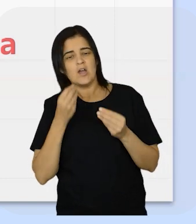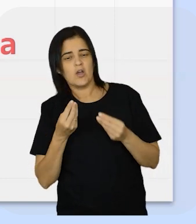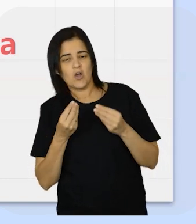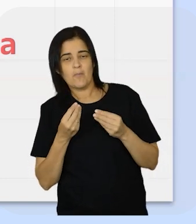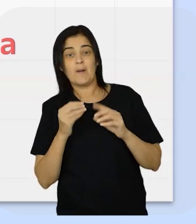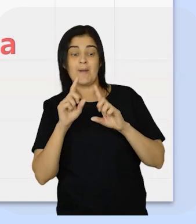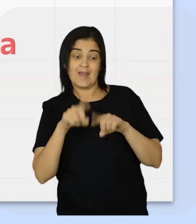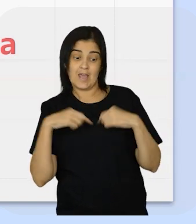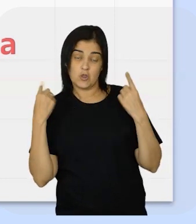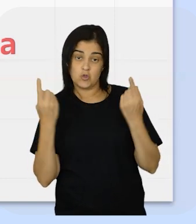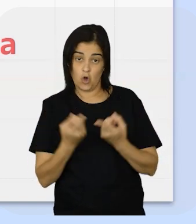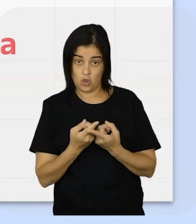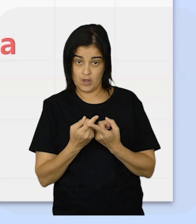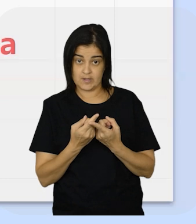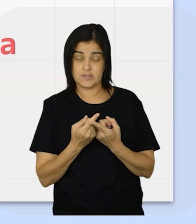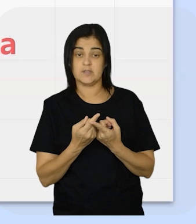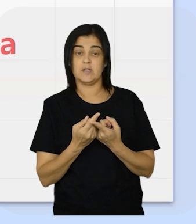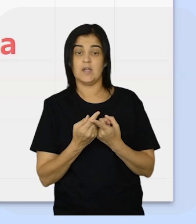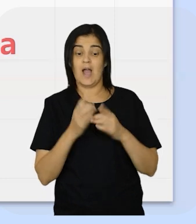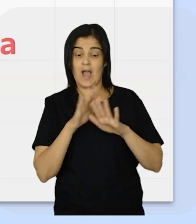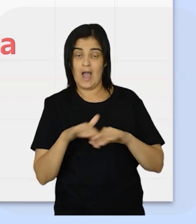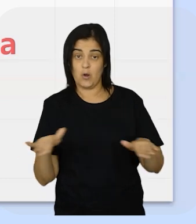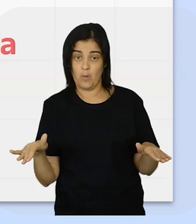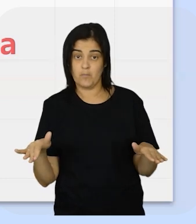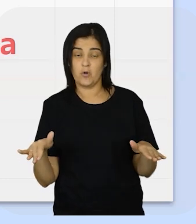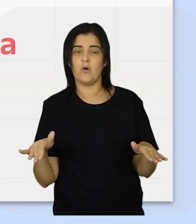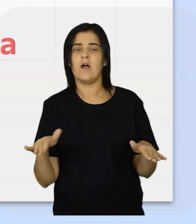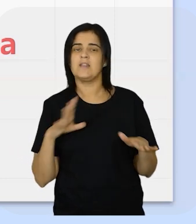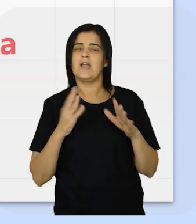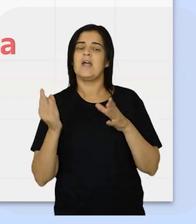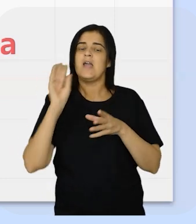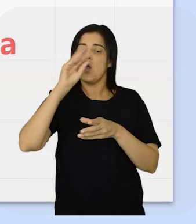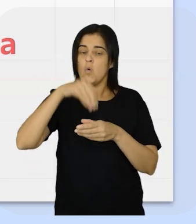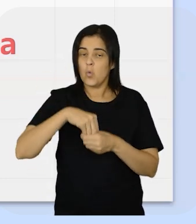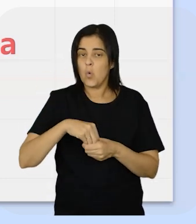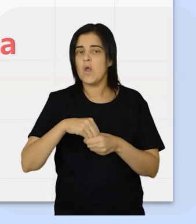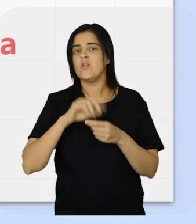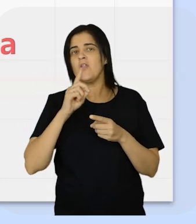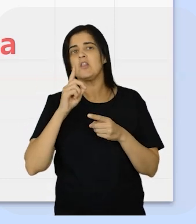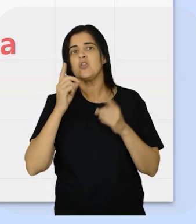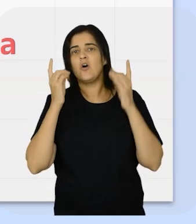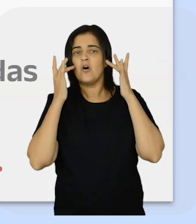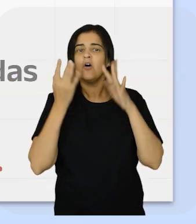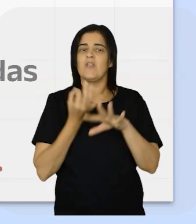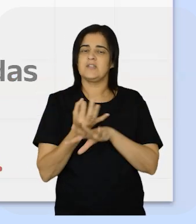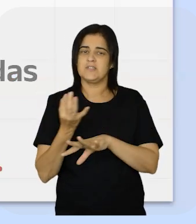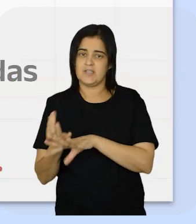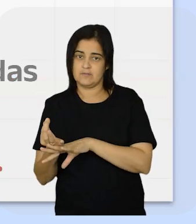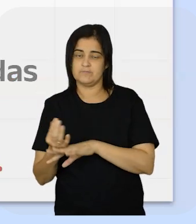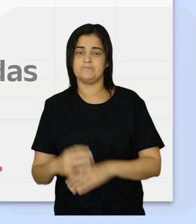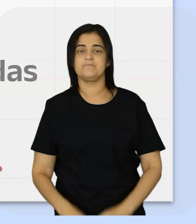a que todos nuestros alumnos estén incluidos en nuestra filosofía del enseñar.